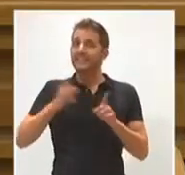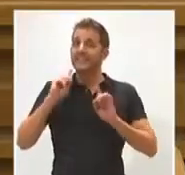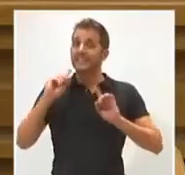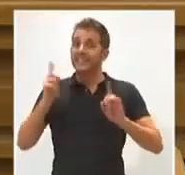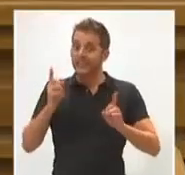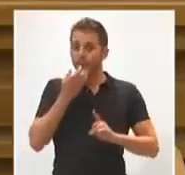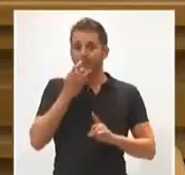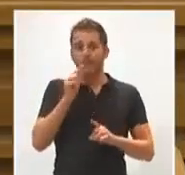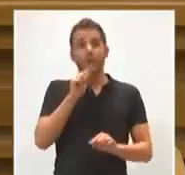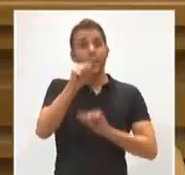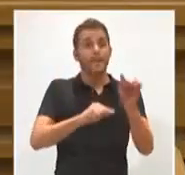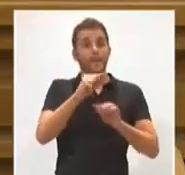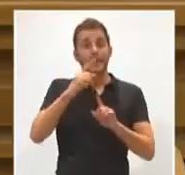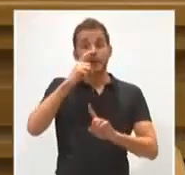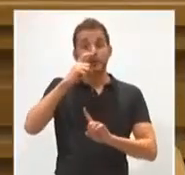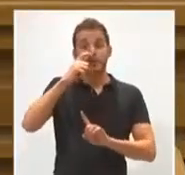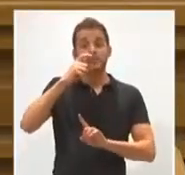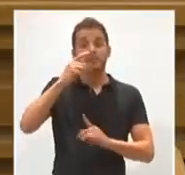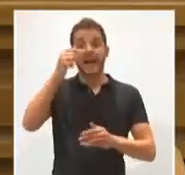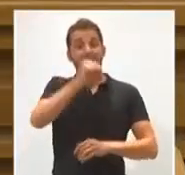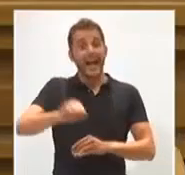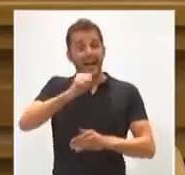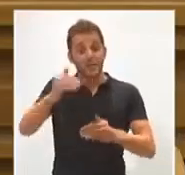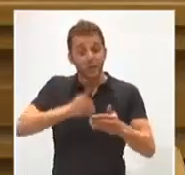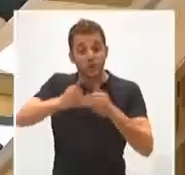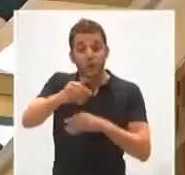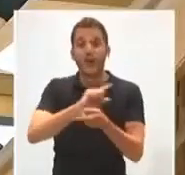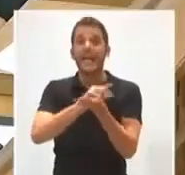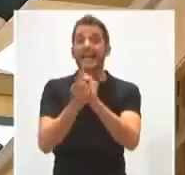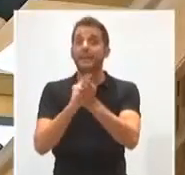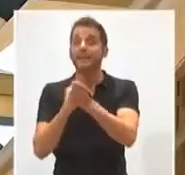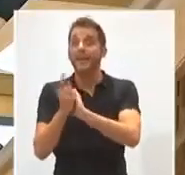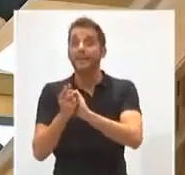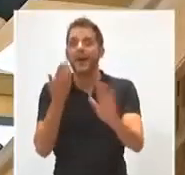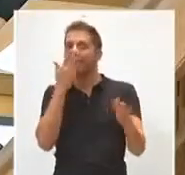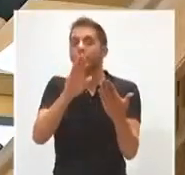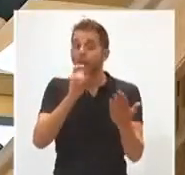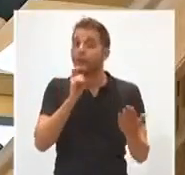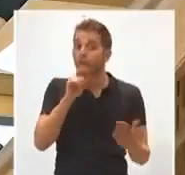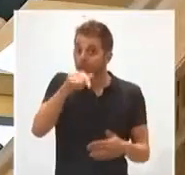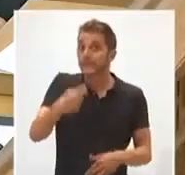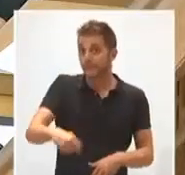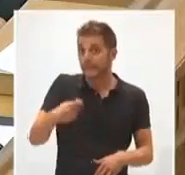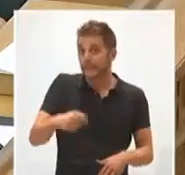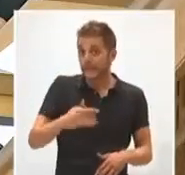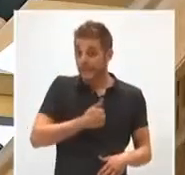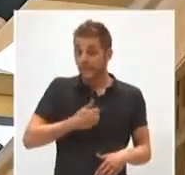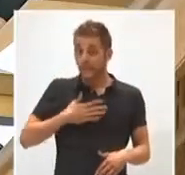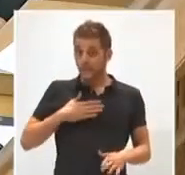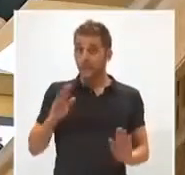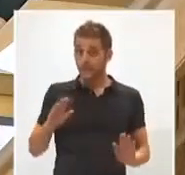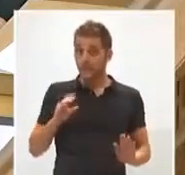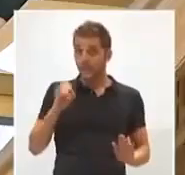de olvido en los próximos años esto sí que me importaría más como presidente que ha vivido esta experiencia a la cabeza